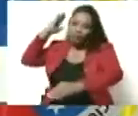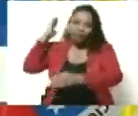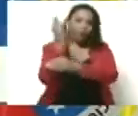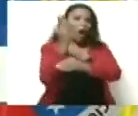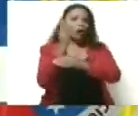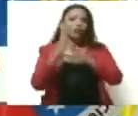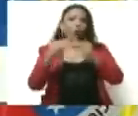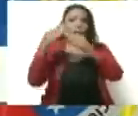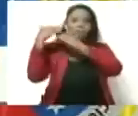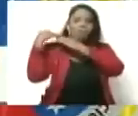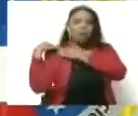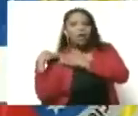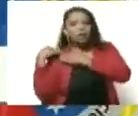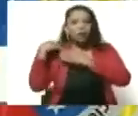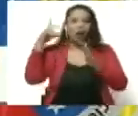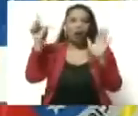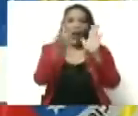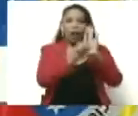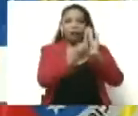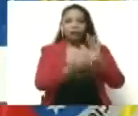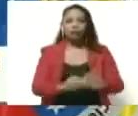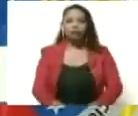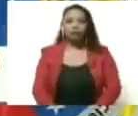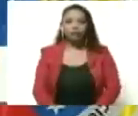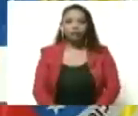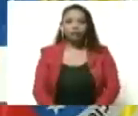todo el peso de la ley.